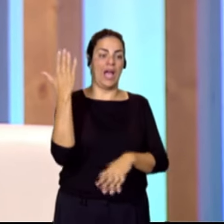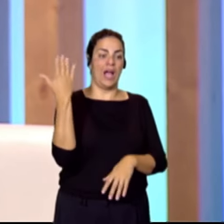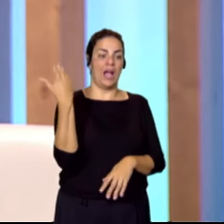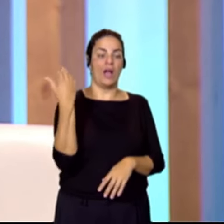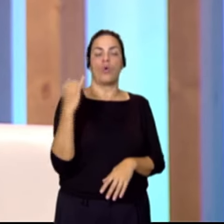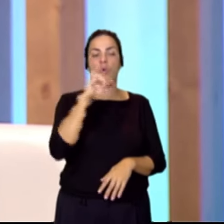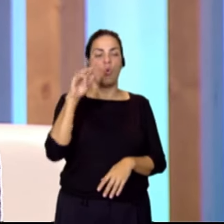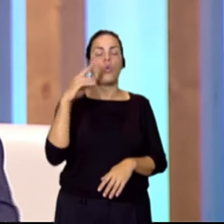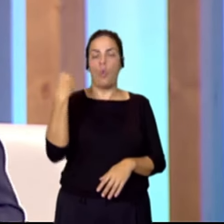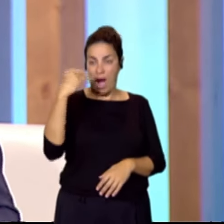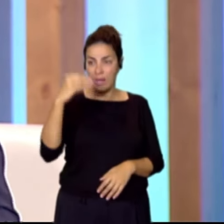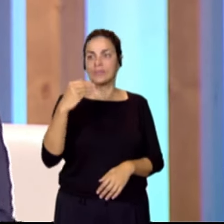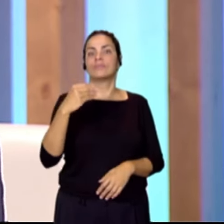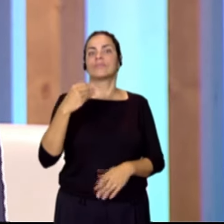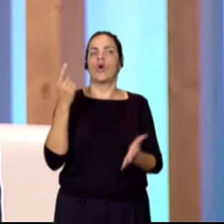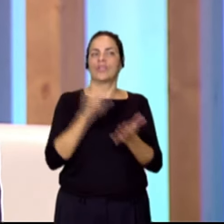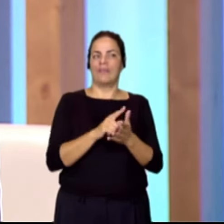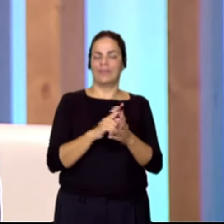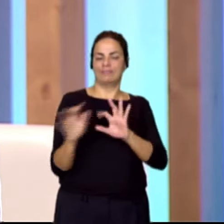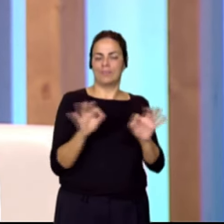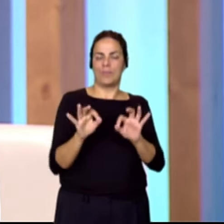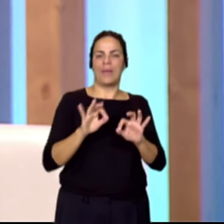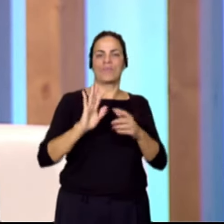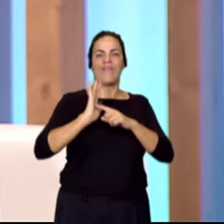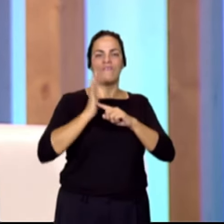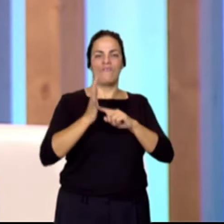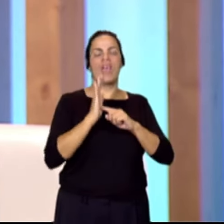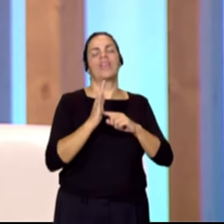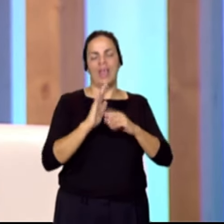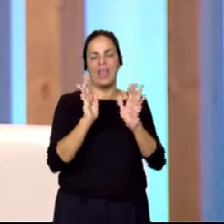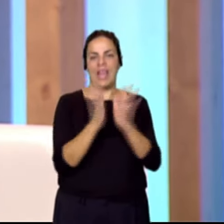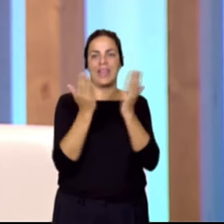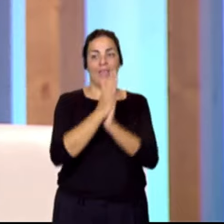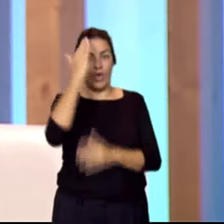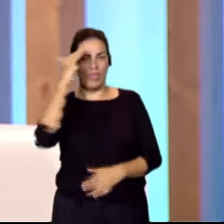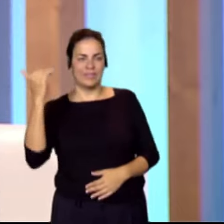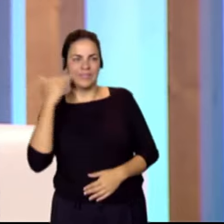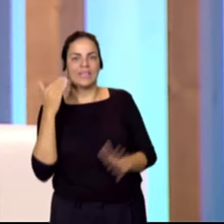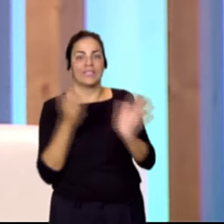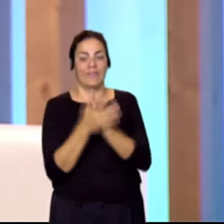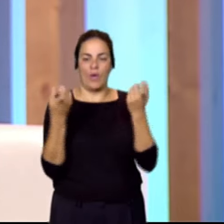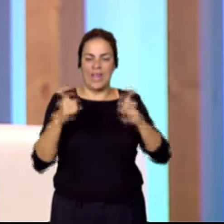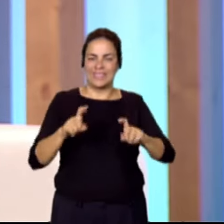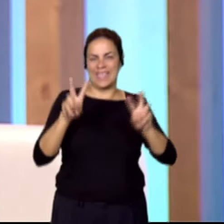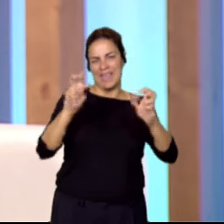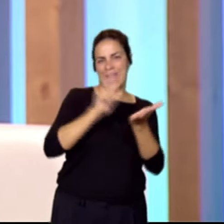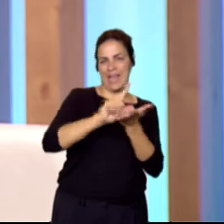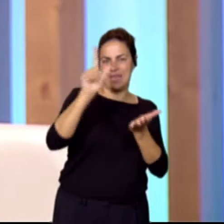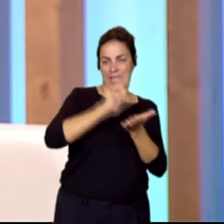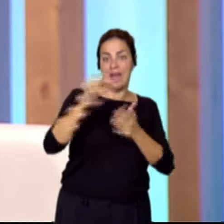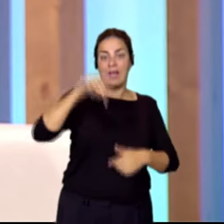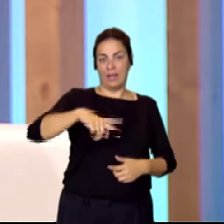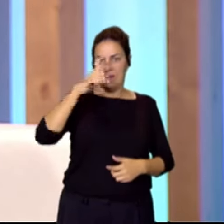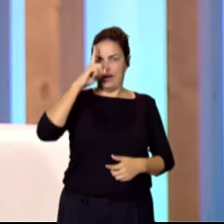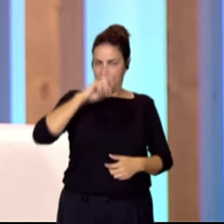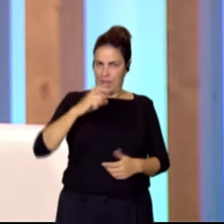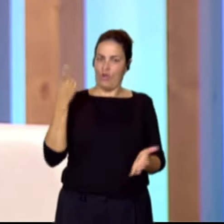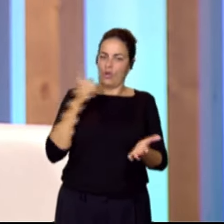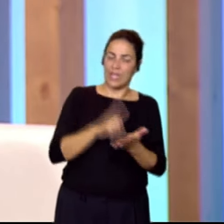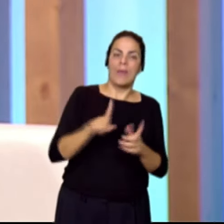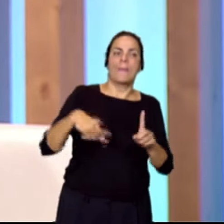consecutiva la feria del libro de telde Hablamos de una cita literaria que este año atención cre se tendrá un día más y que va a contar con la participación de más de medio